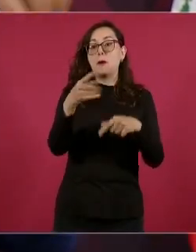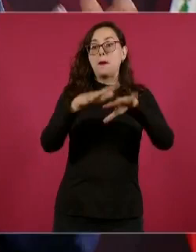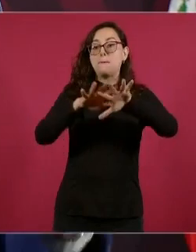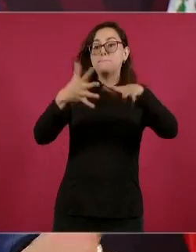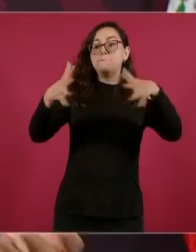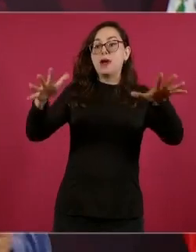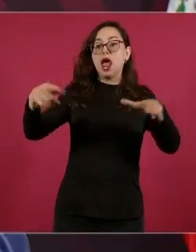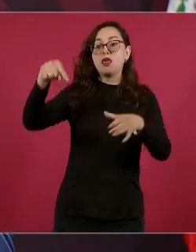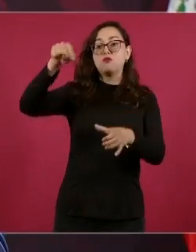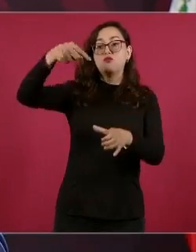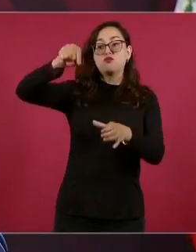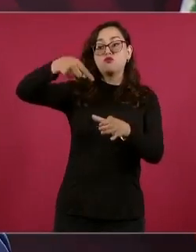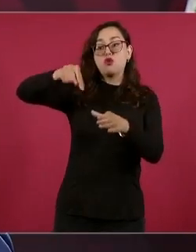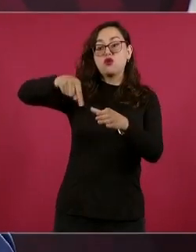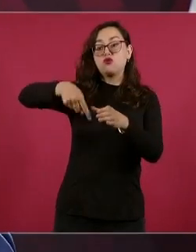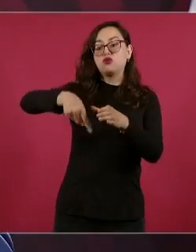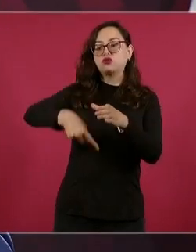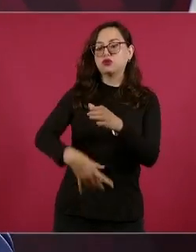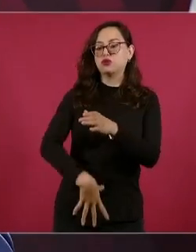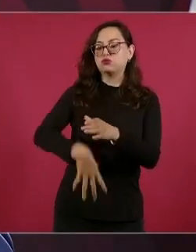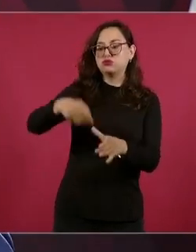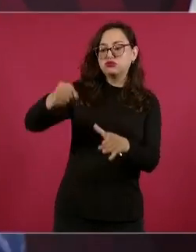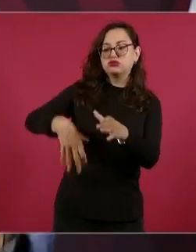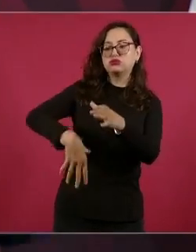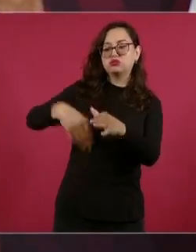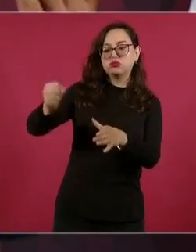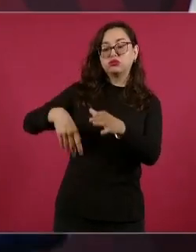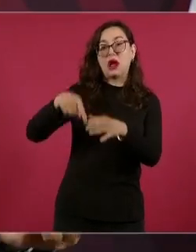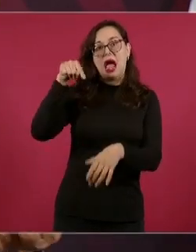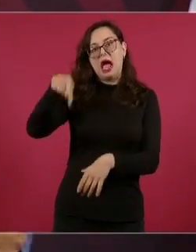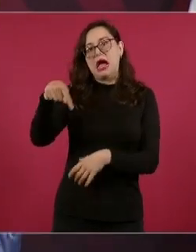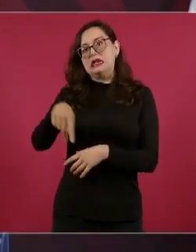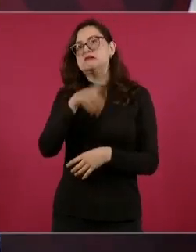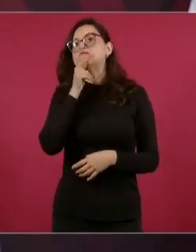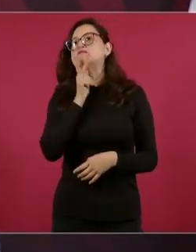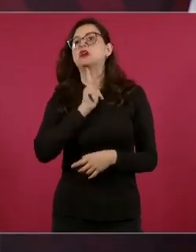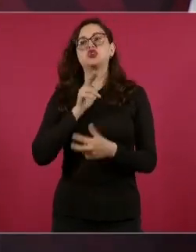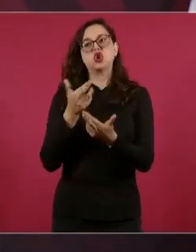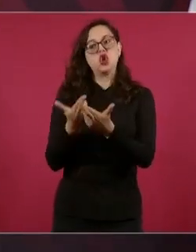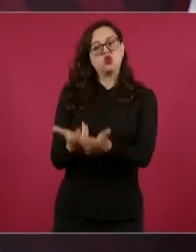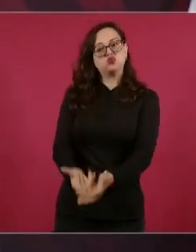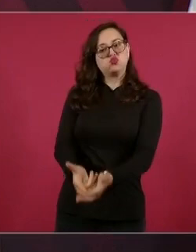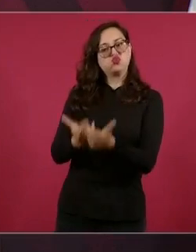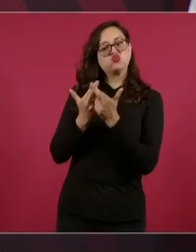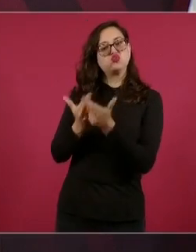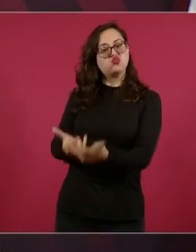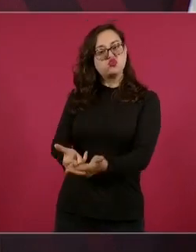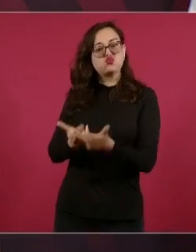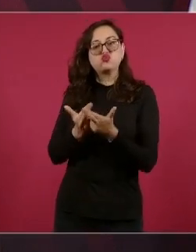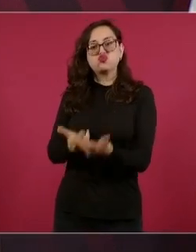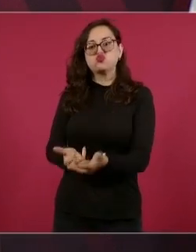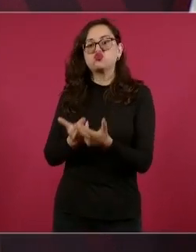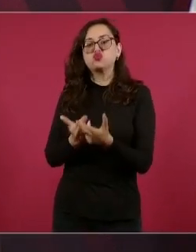no teníamos financiamiento ni teníamos tecnología.